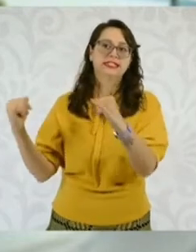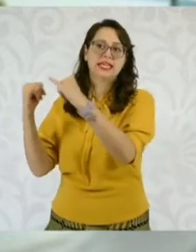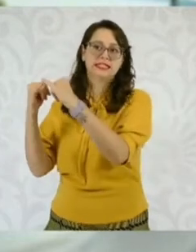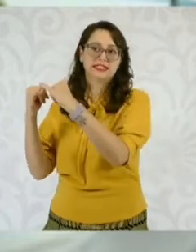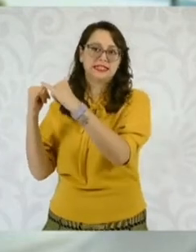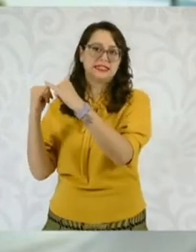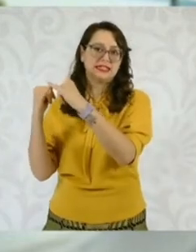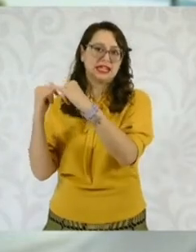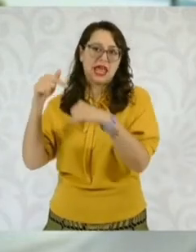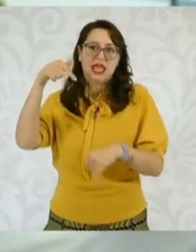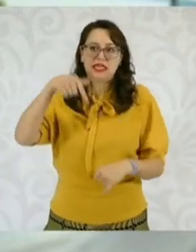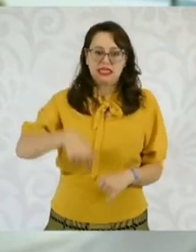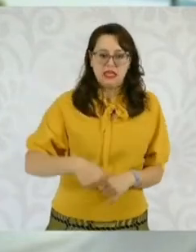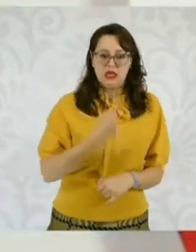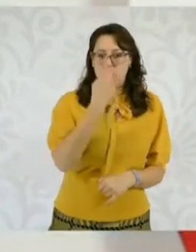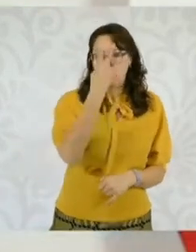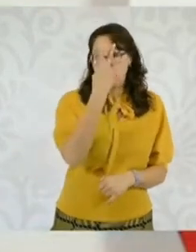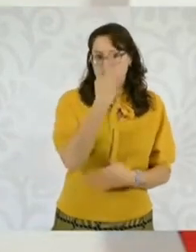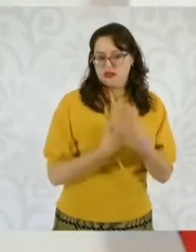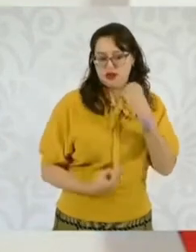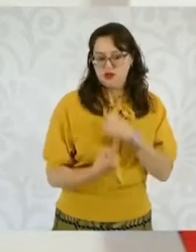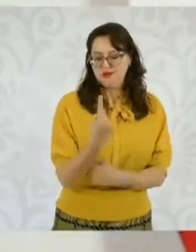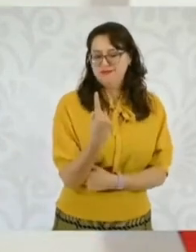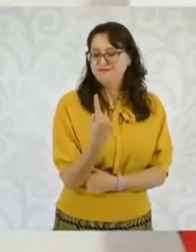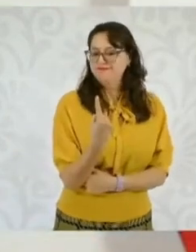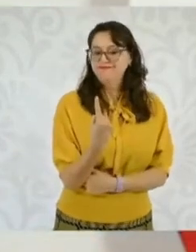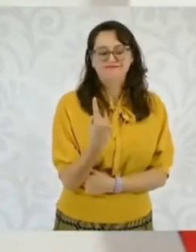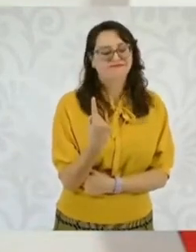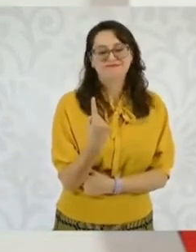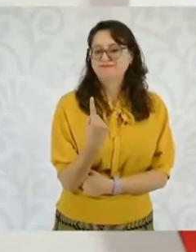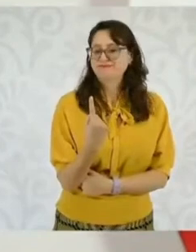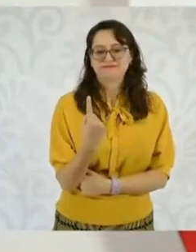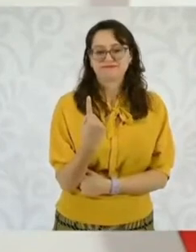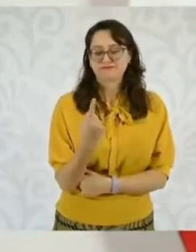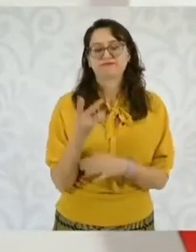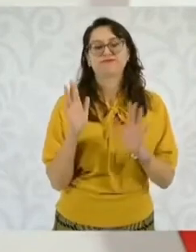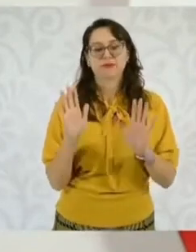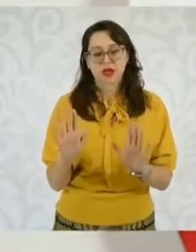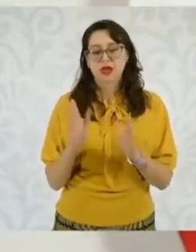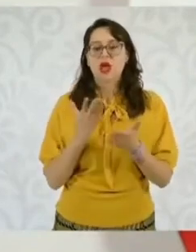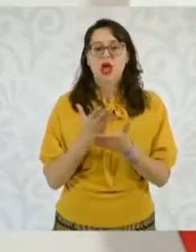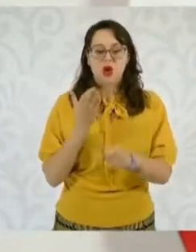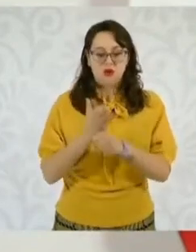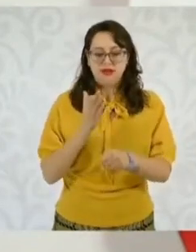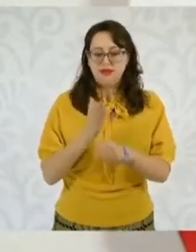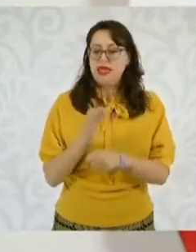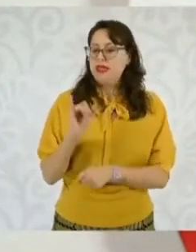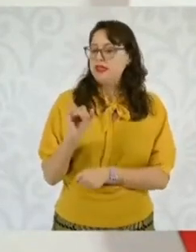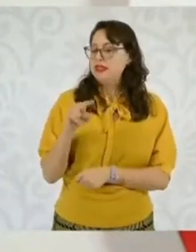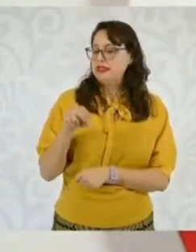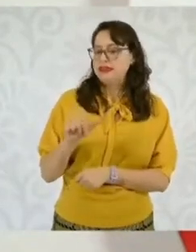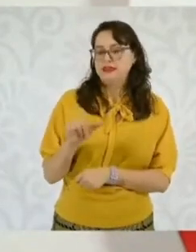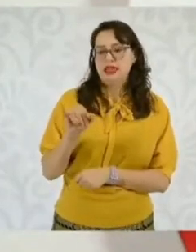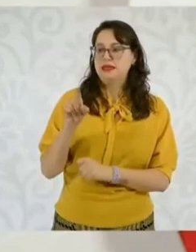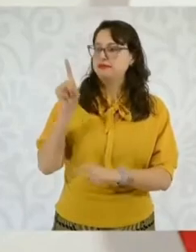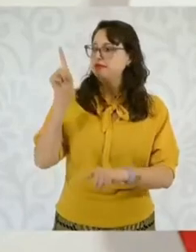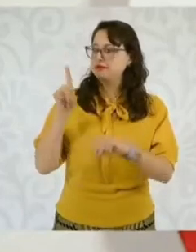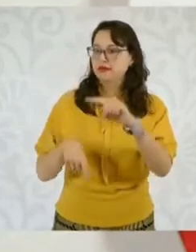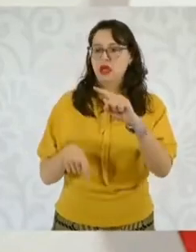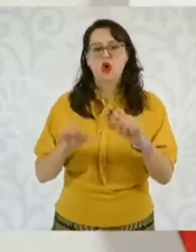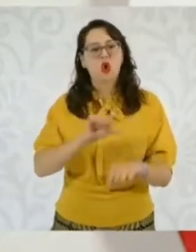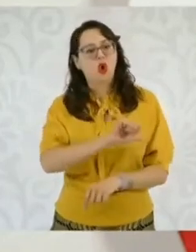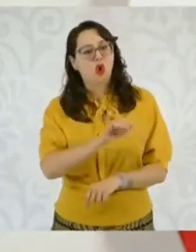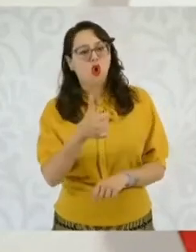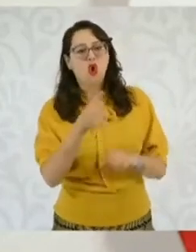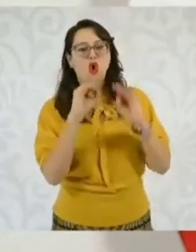al capturar el INAI es que la parte de acceso a la información, que es el derecho público a conocer todas las estadísticas y